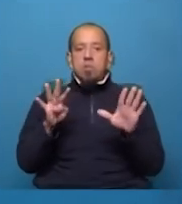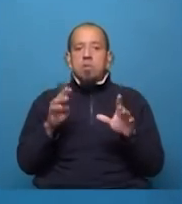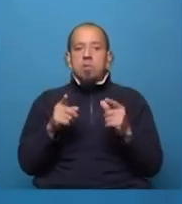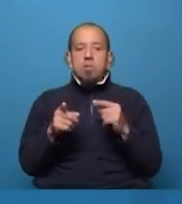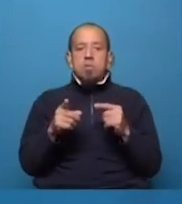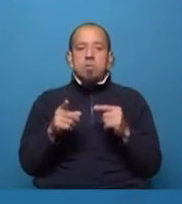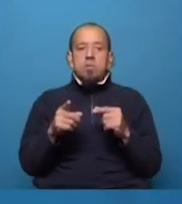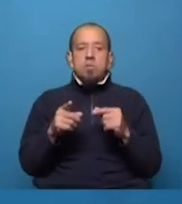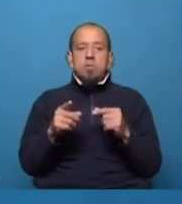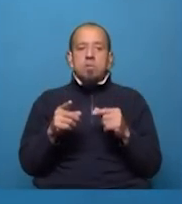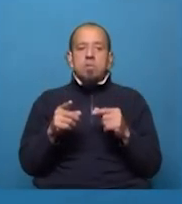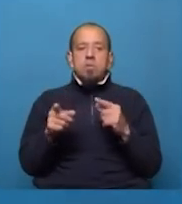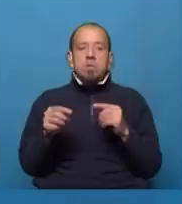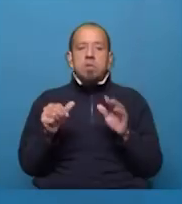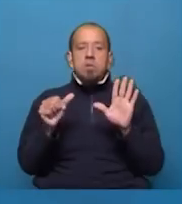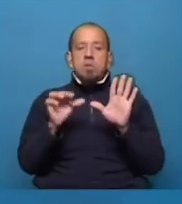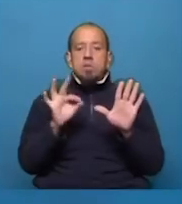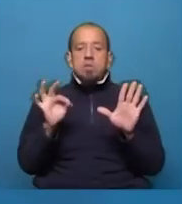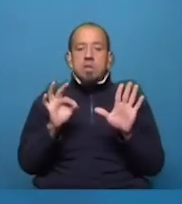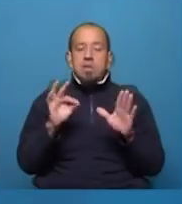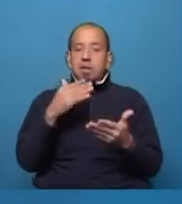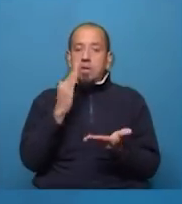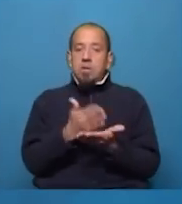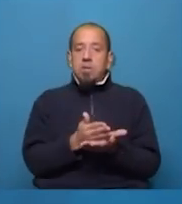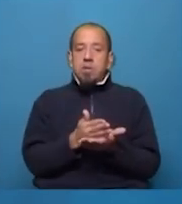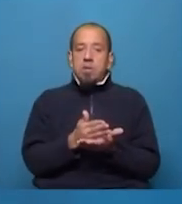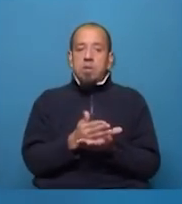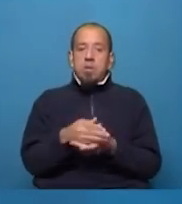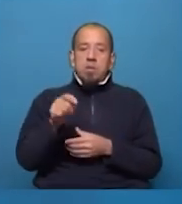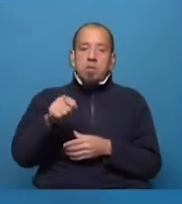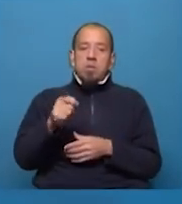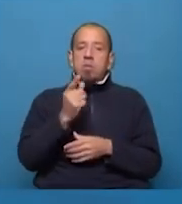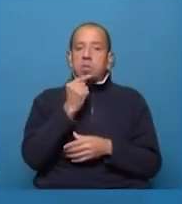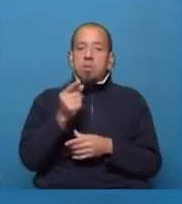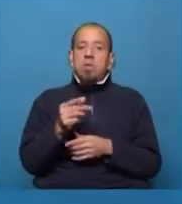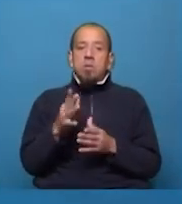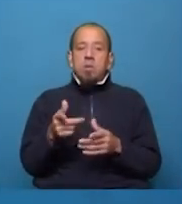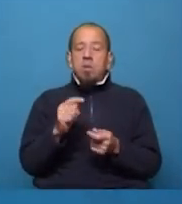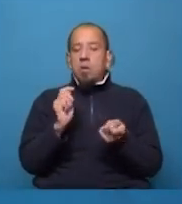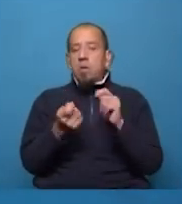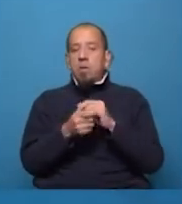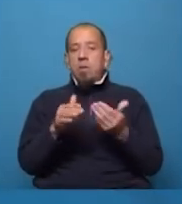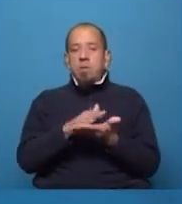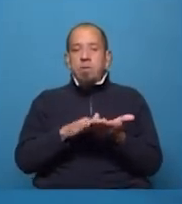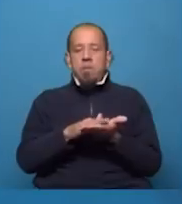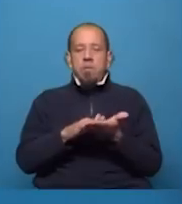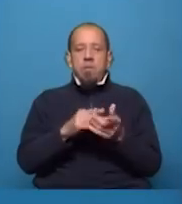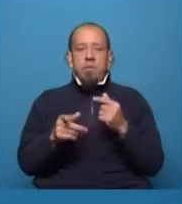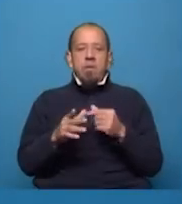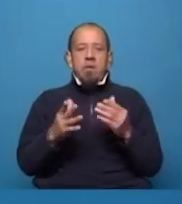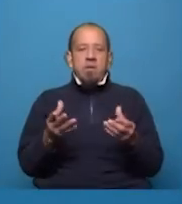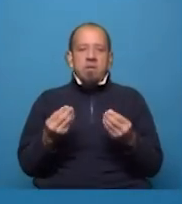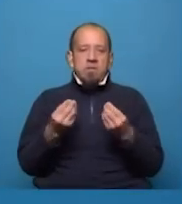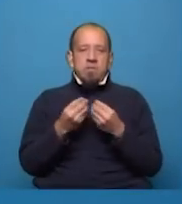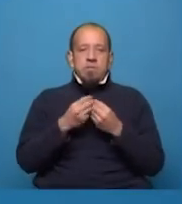había ya 60 condenas con lo que había con los jueces que había los policías que había no había cambiado nada Solo habíamos hecho varios